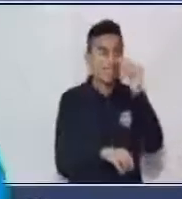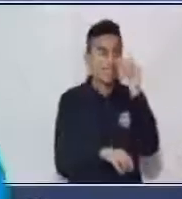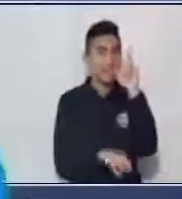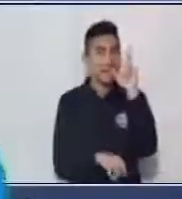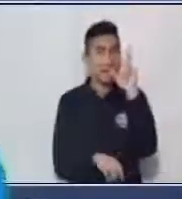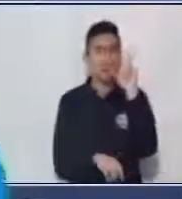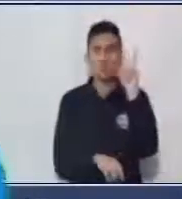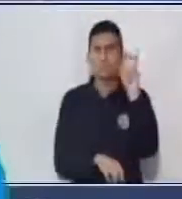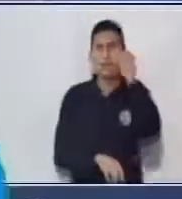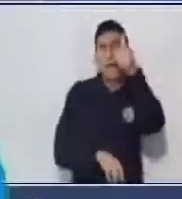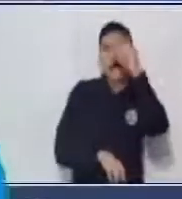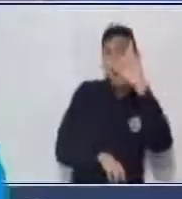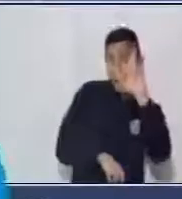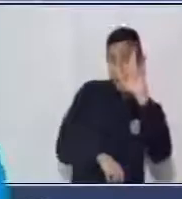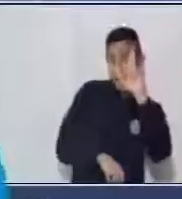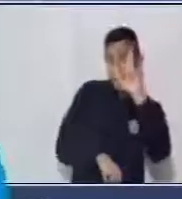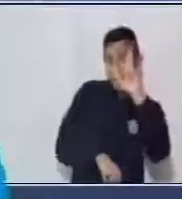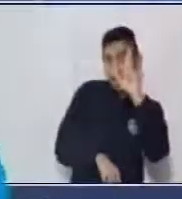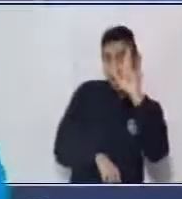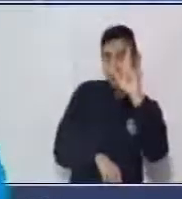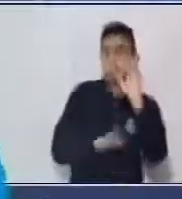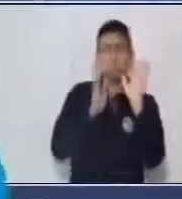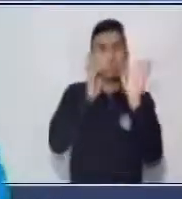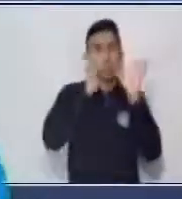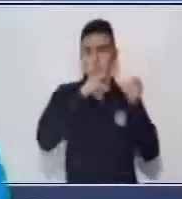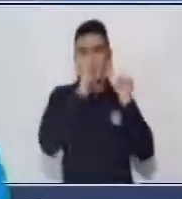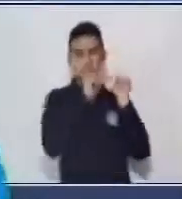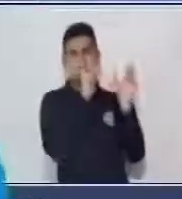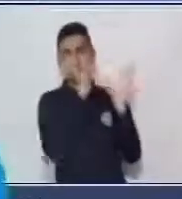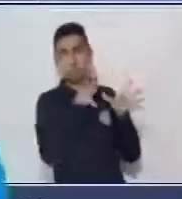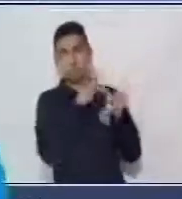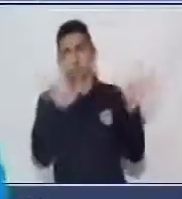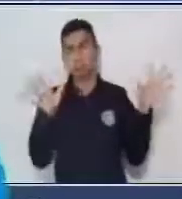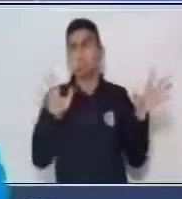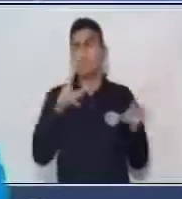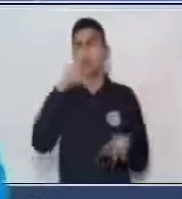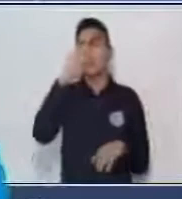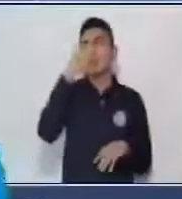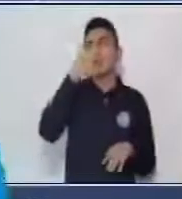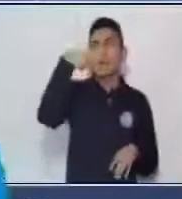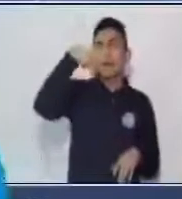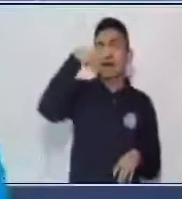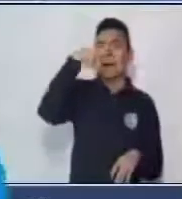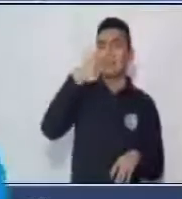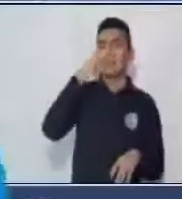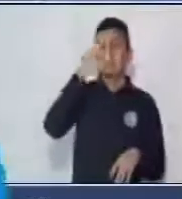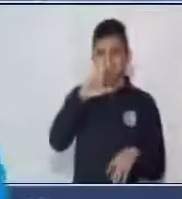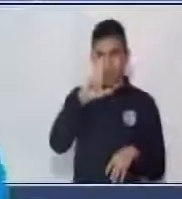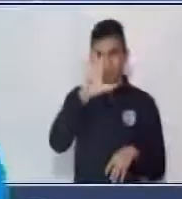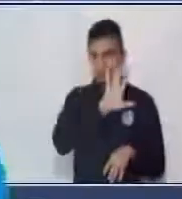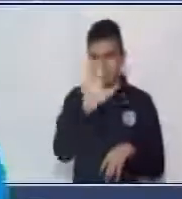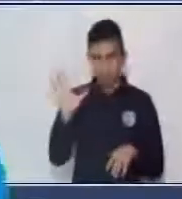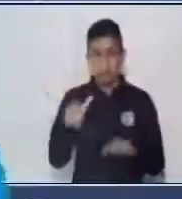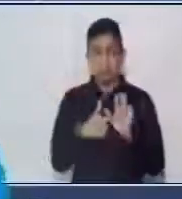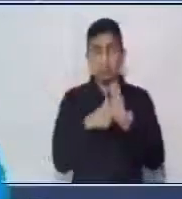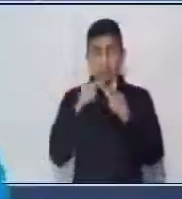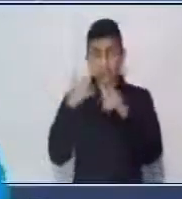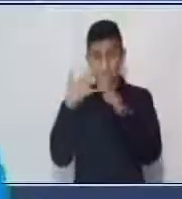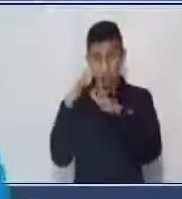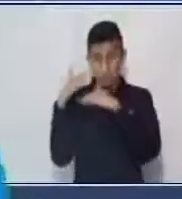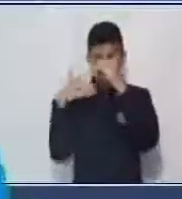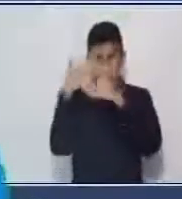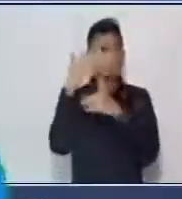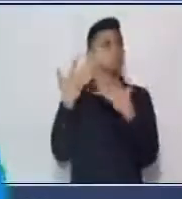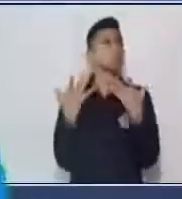termina incluso en ar, no se mueve para nada la palabra, sino que al contrario se queda de la misma manera. Cuando pasa así,